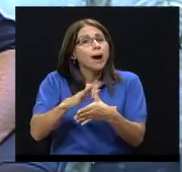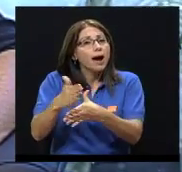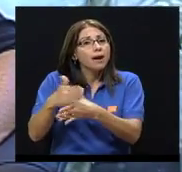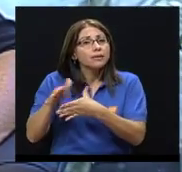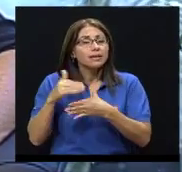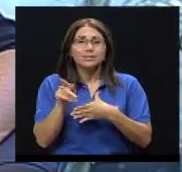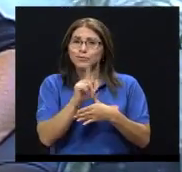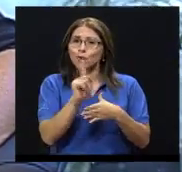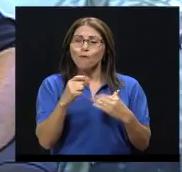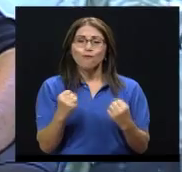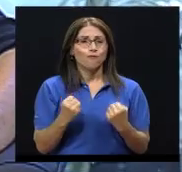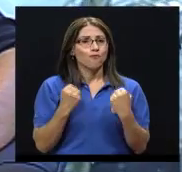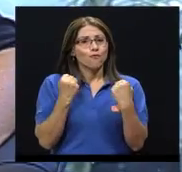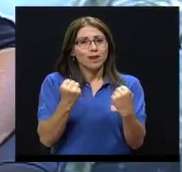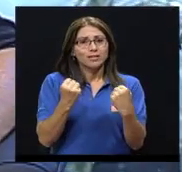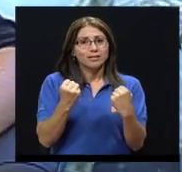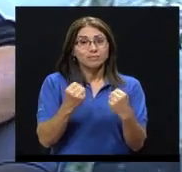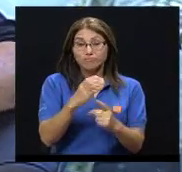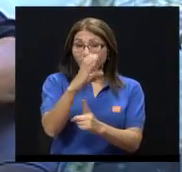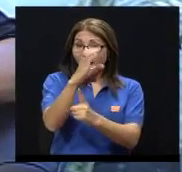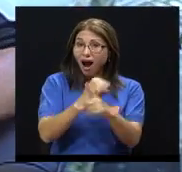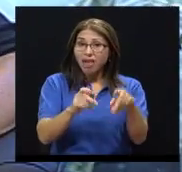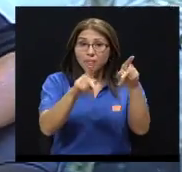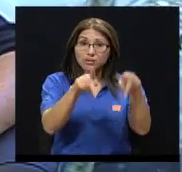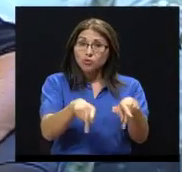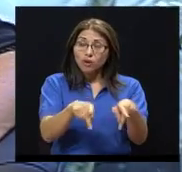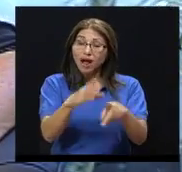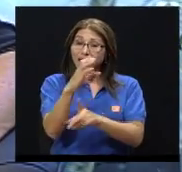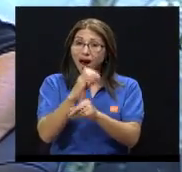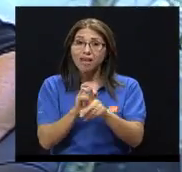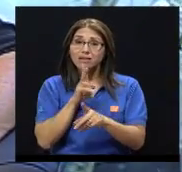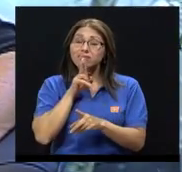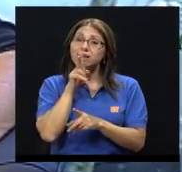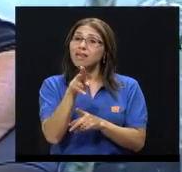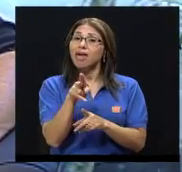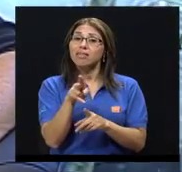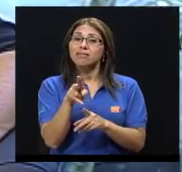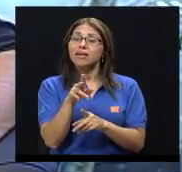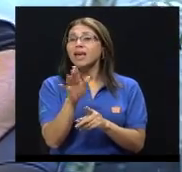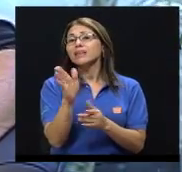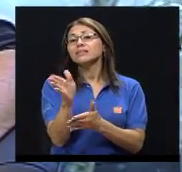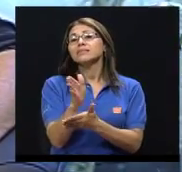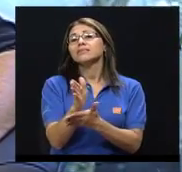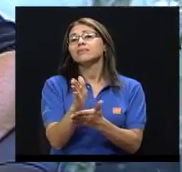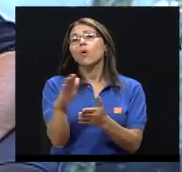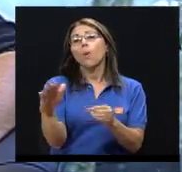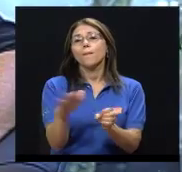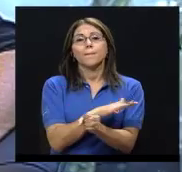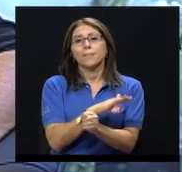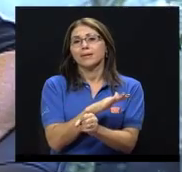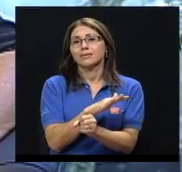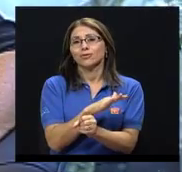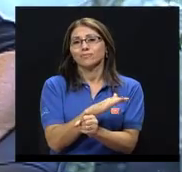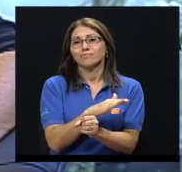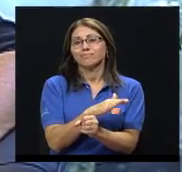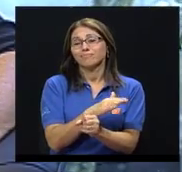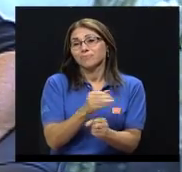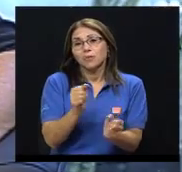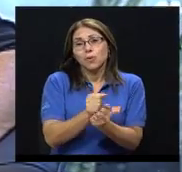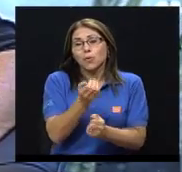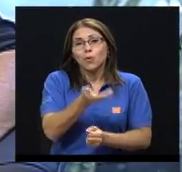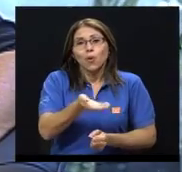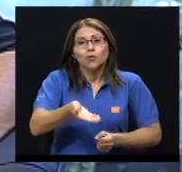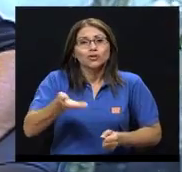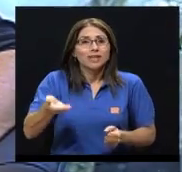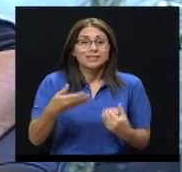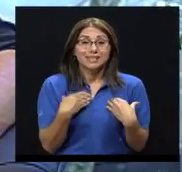¿verdad? Y de que cada persona en realidad es ese paquete completo, ese paquete de cosas, digamos, que